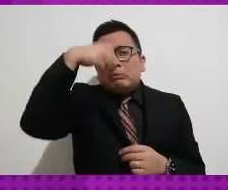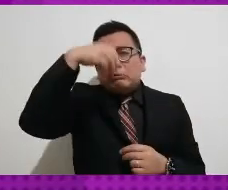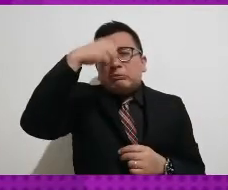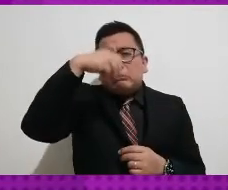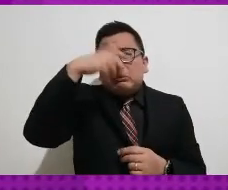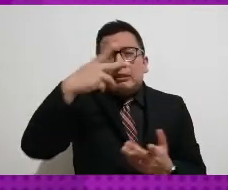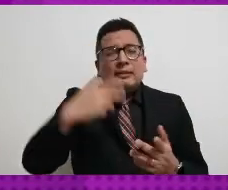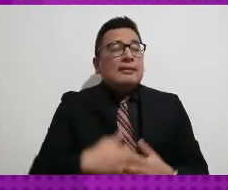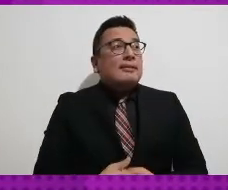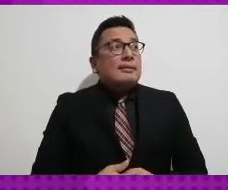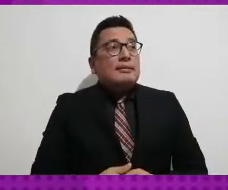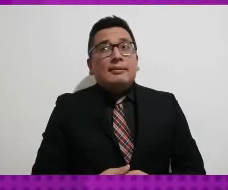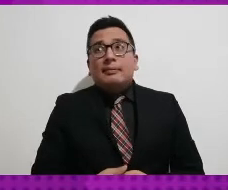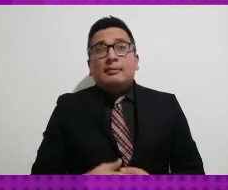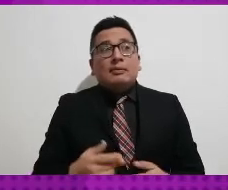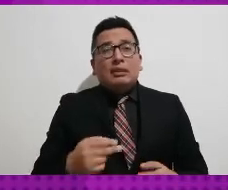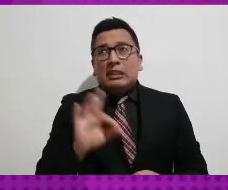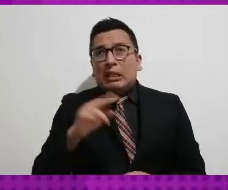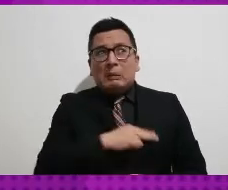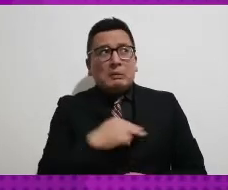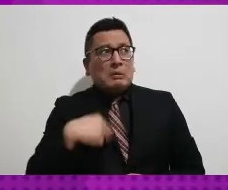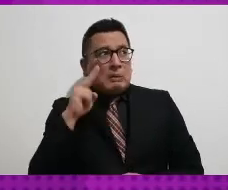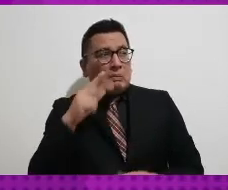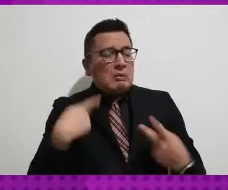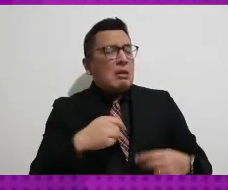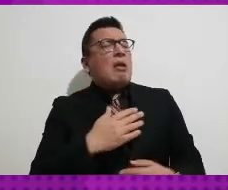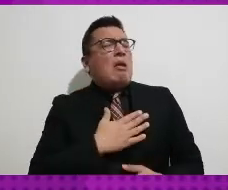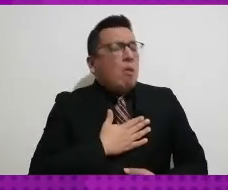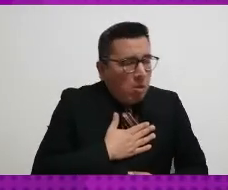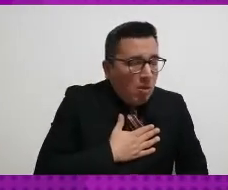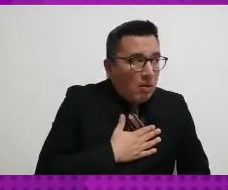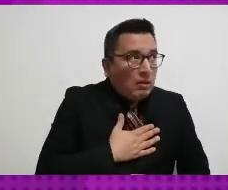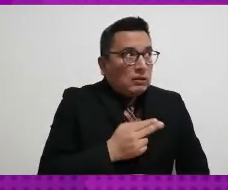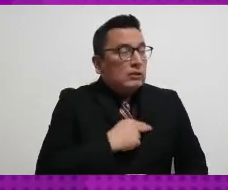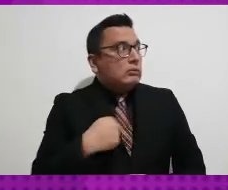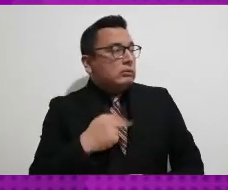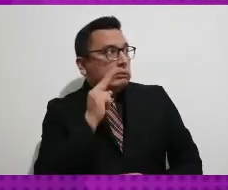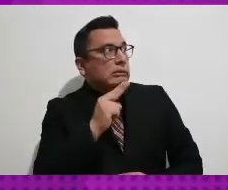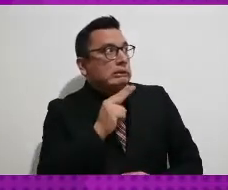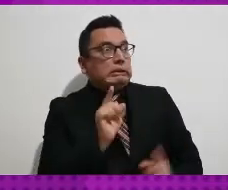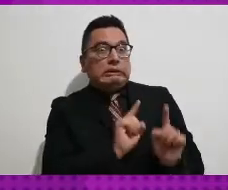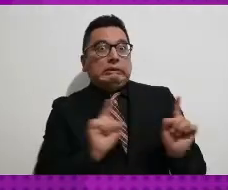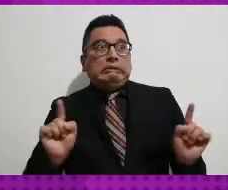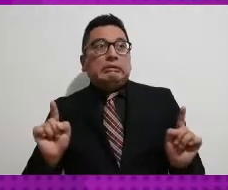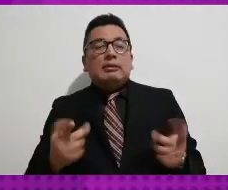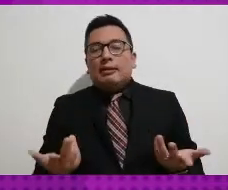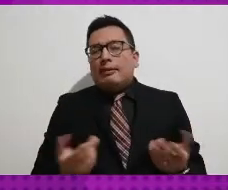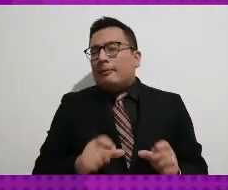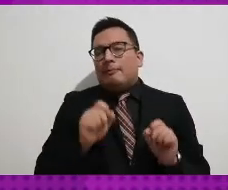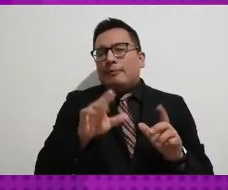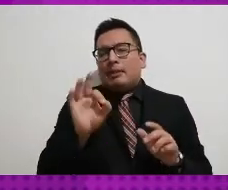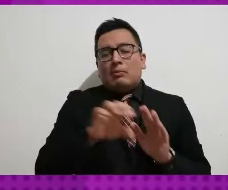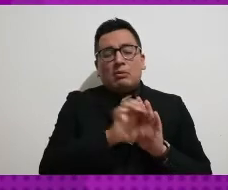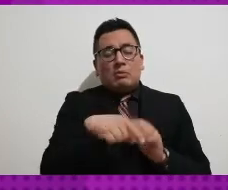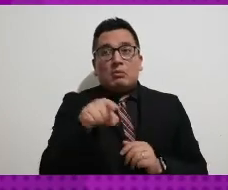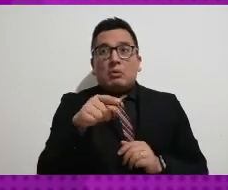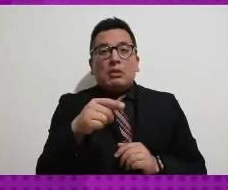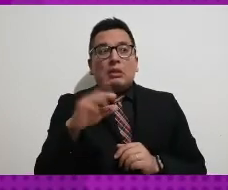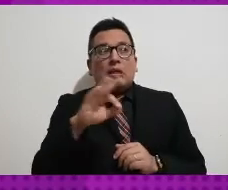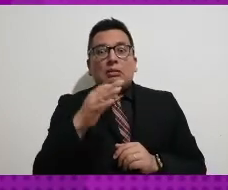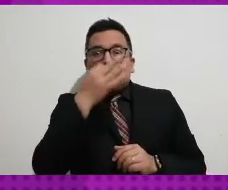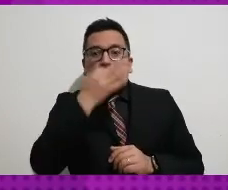las pasamos, pues lo primero que hacemos cuando una persona estornuda en época de gripa, nos apartamos de él. Ahora imagínate tú si tuviera una